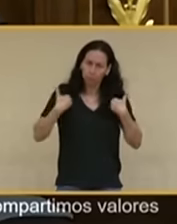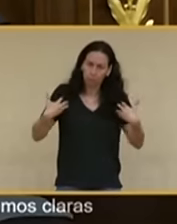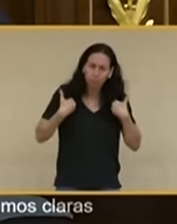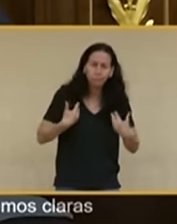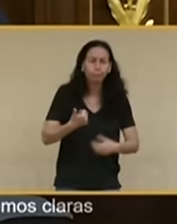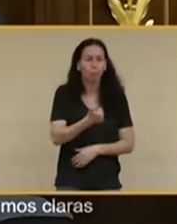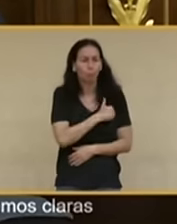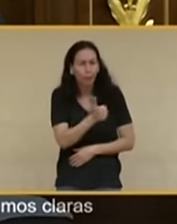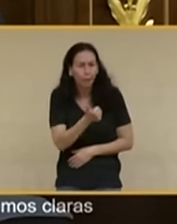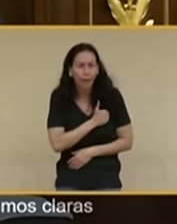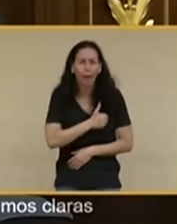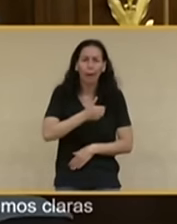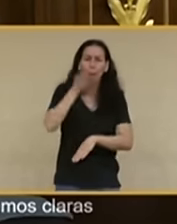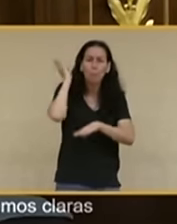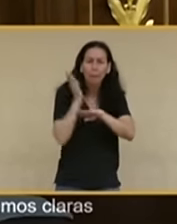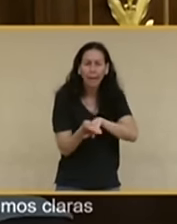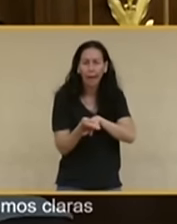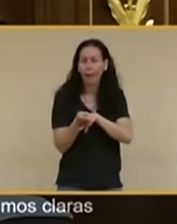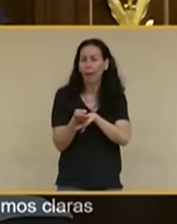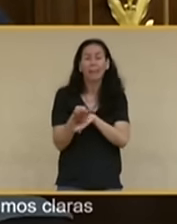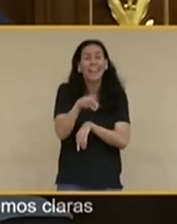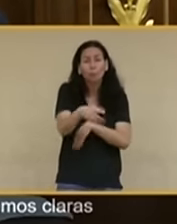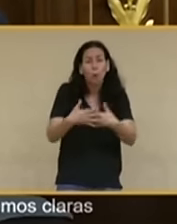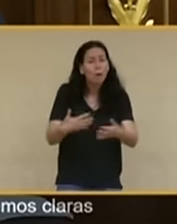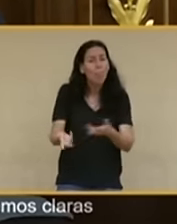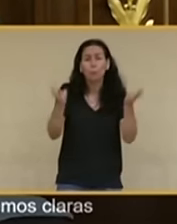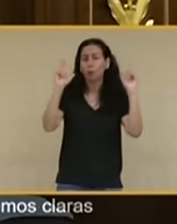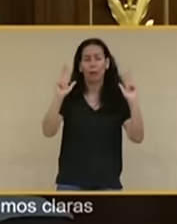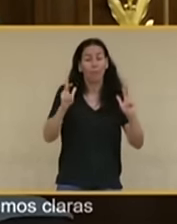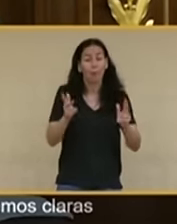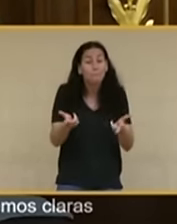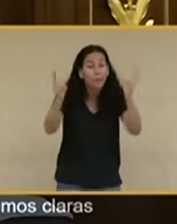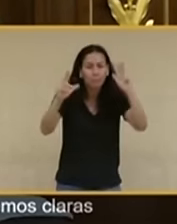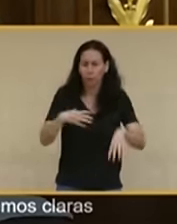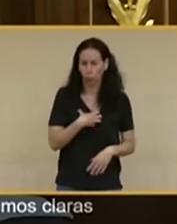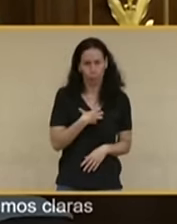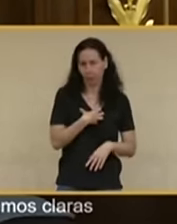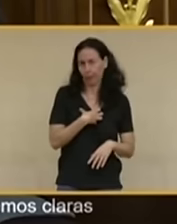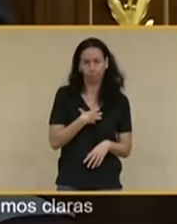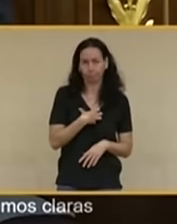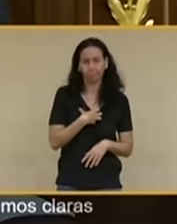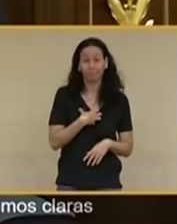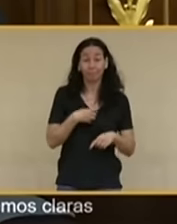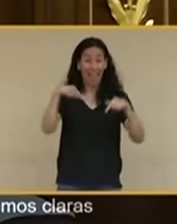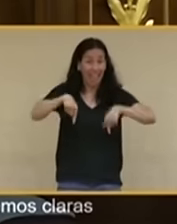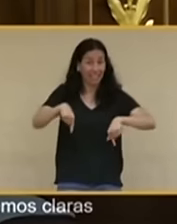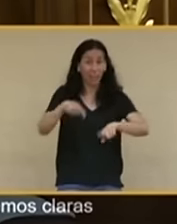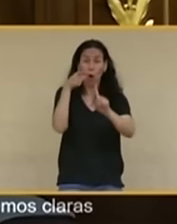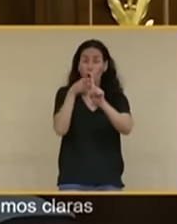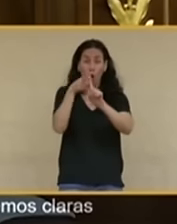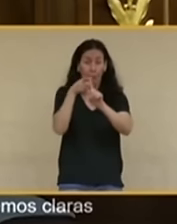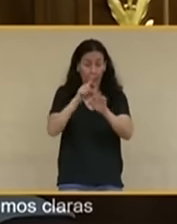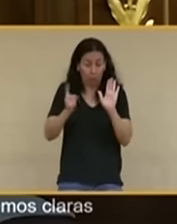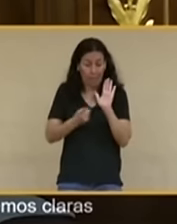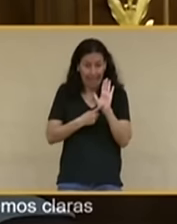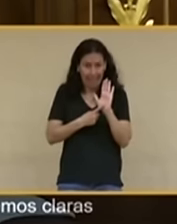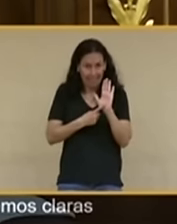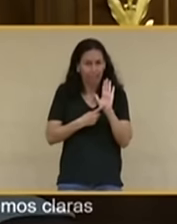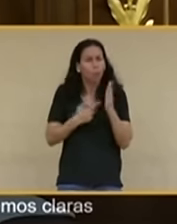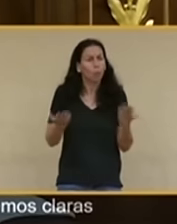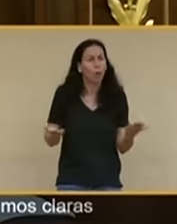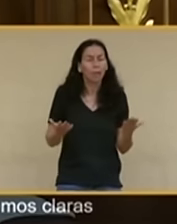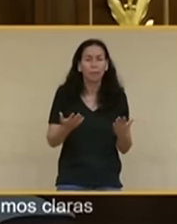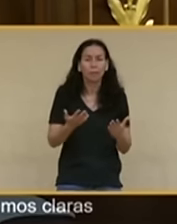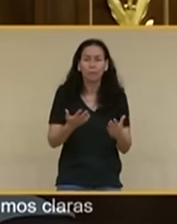penal plagada de arbitrariedades que una democracia decente no se puede permitir. De aquí, uno de los objetivos no menores de esta ley. Decir